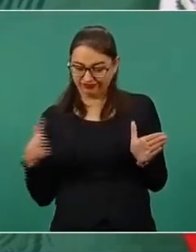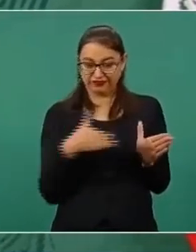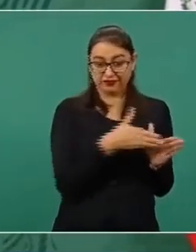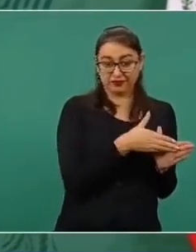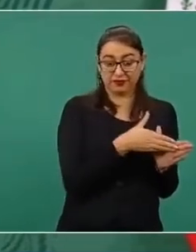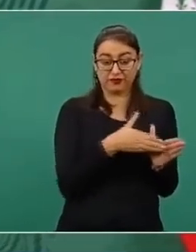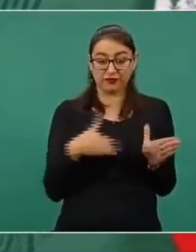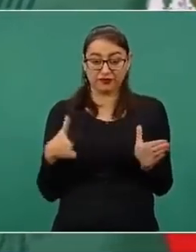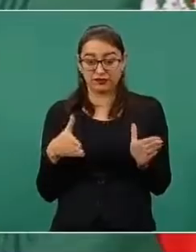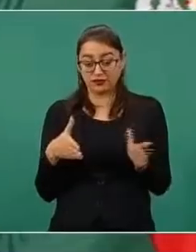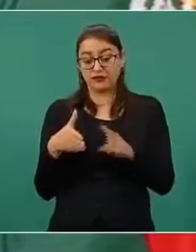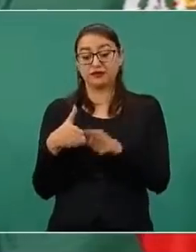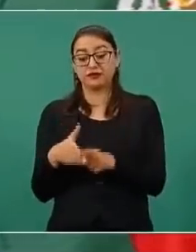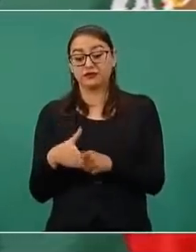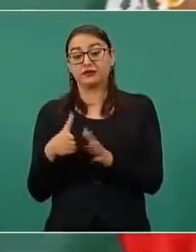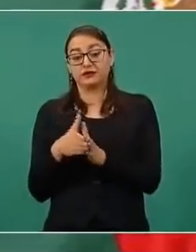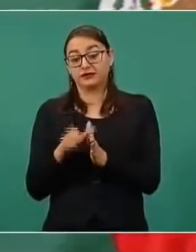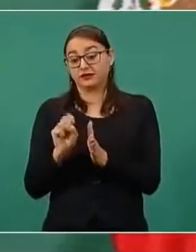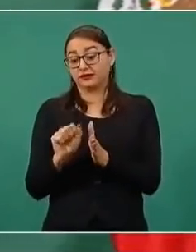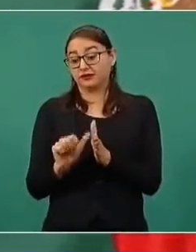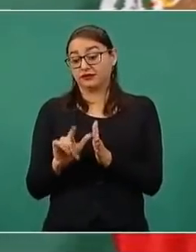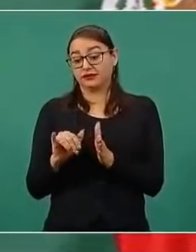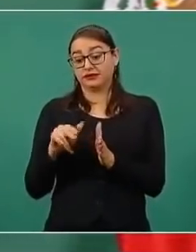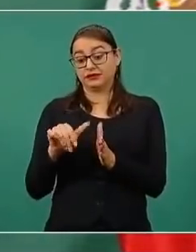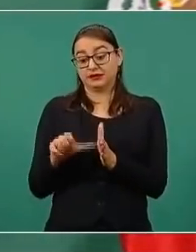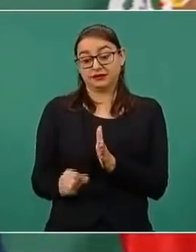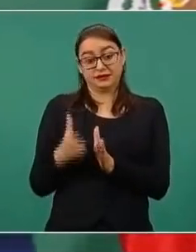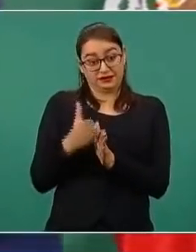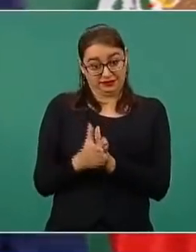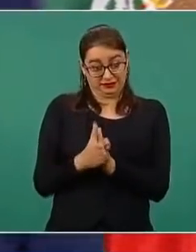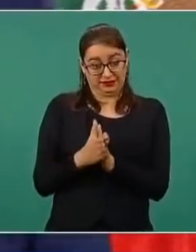Y después de Salinas